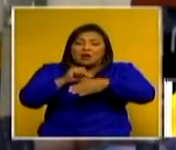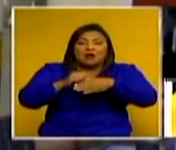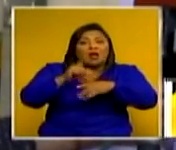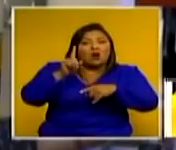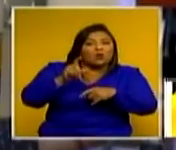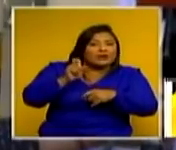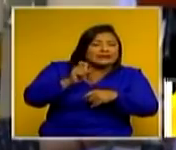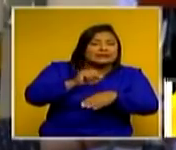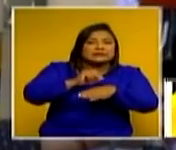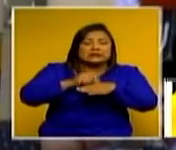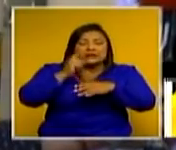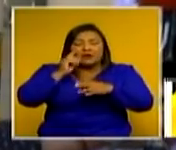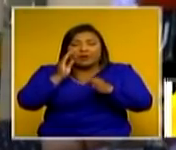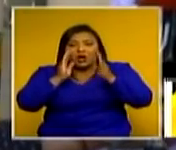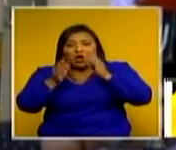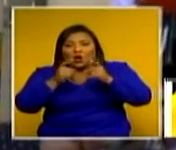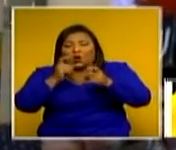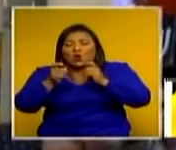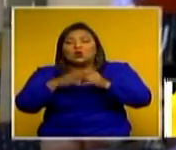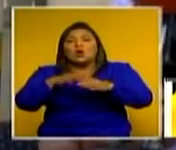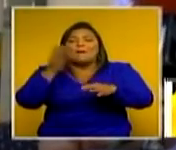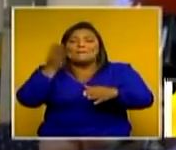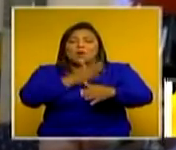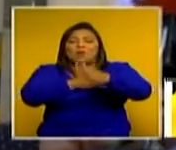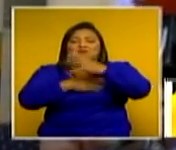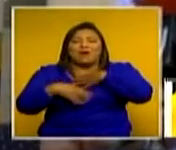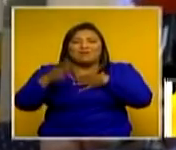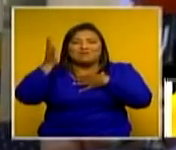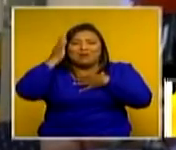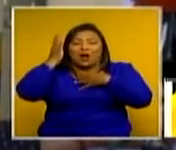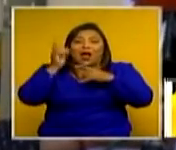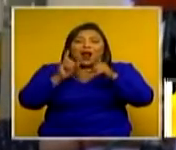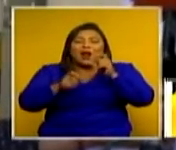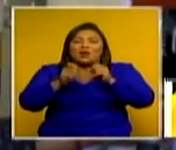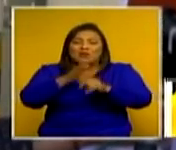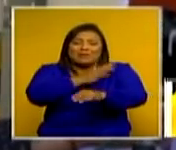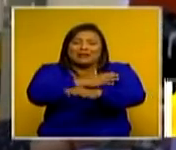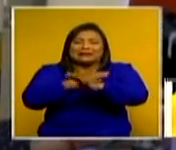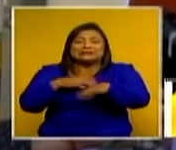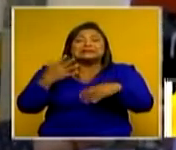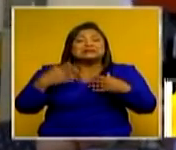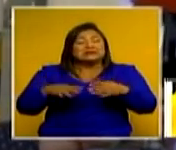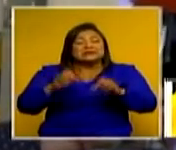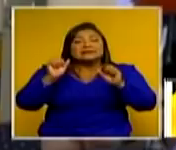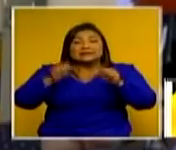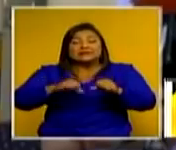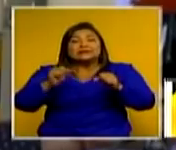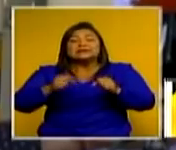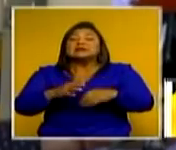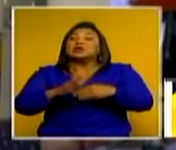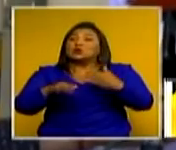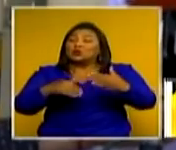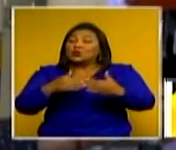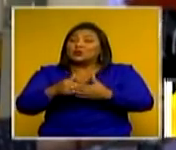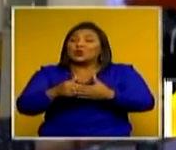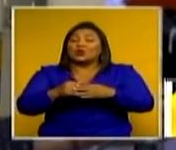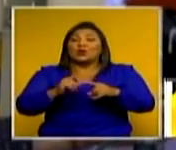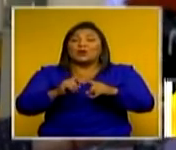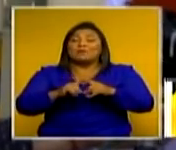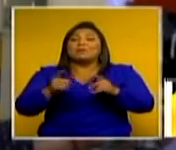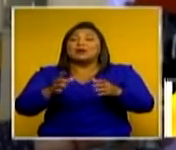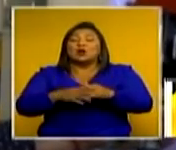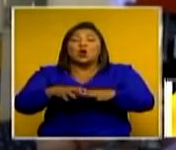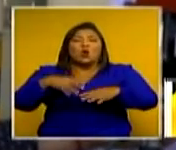lo requieran todos con politraumatismos múltiples algunas fracturas en miembros superiores miembros inferiores trauma